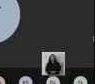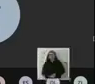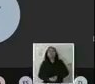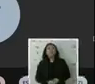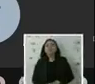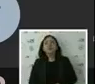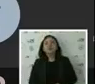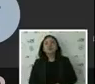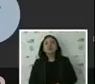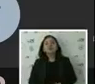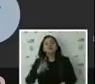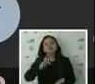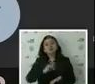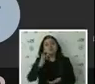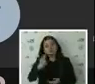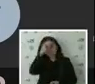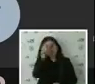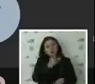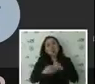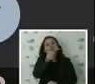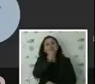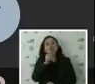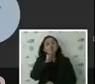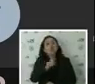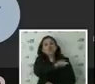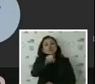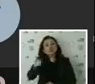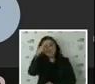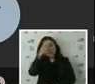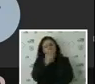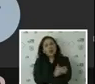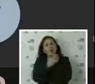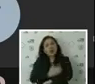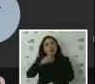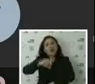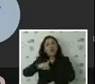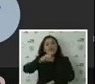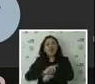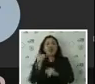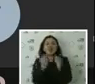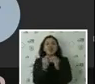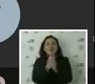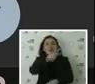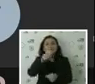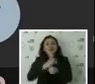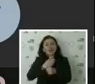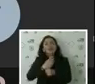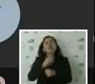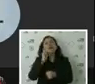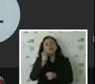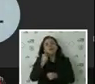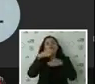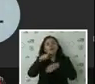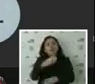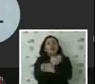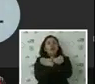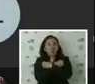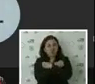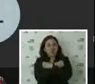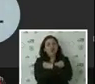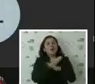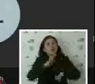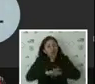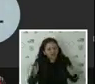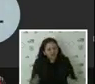de México, agradecemos a todas y todos ustedes su compañía en el webinar 3 del e-conversatorio sobre educación